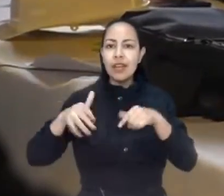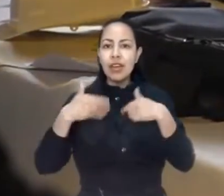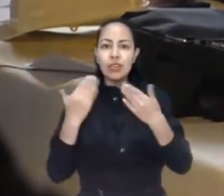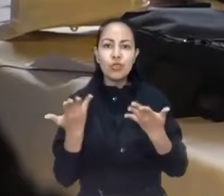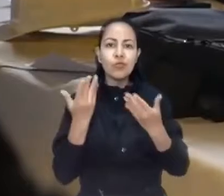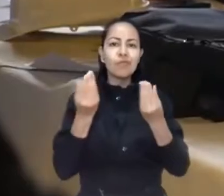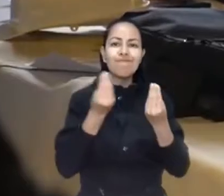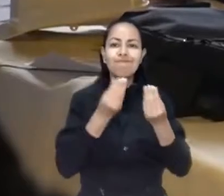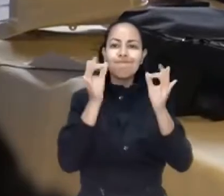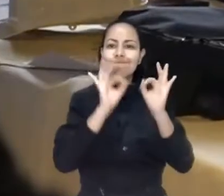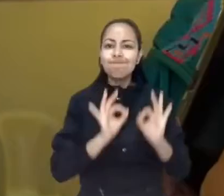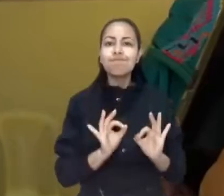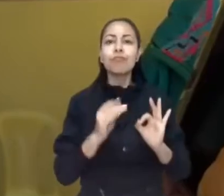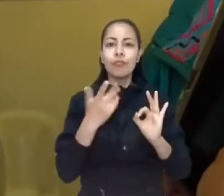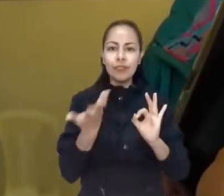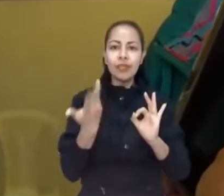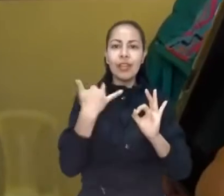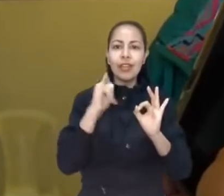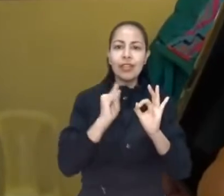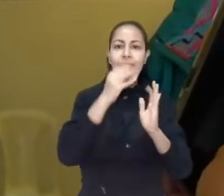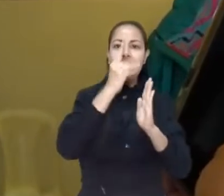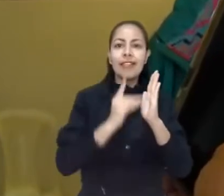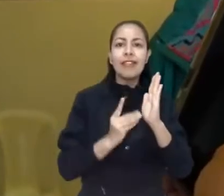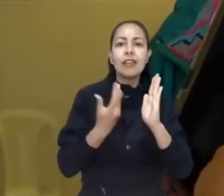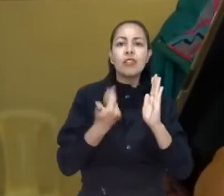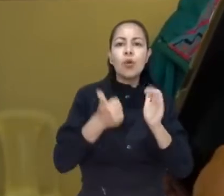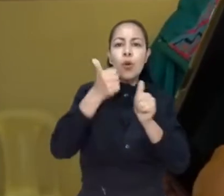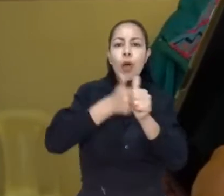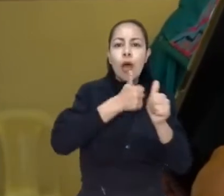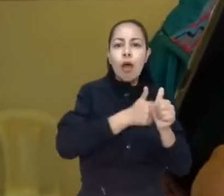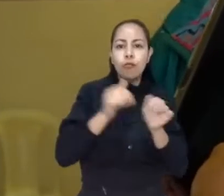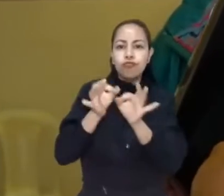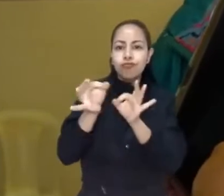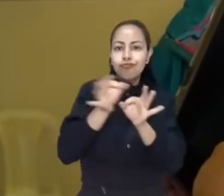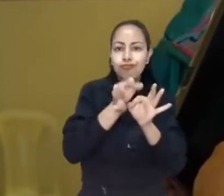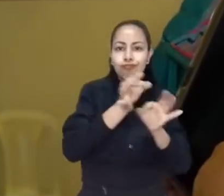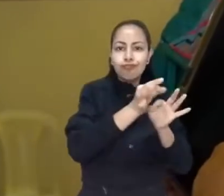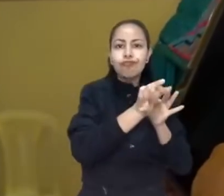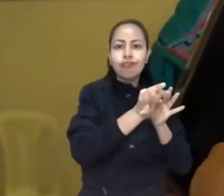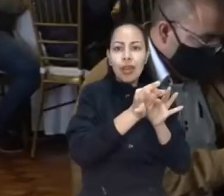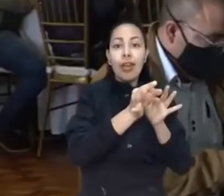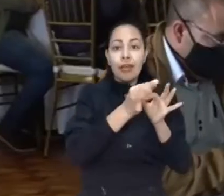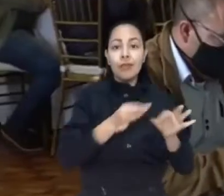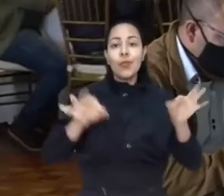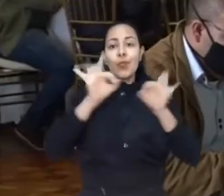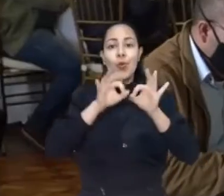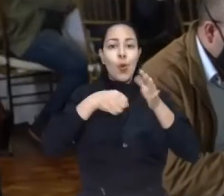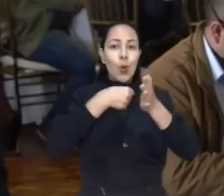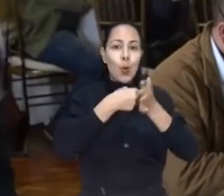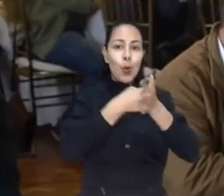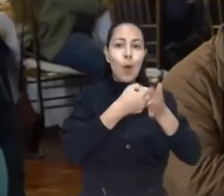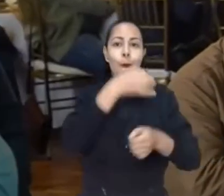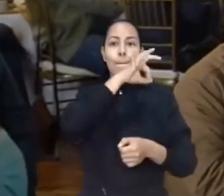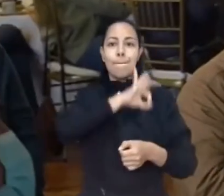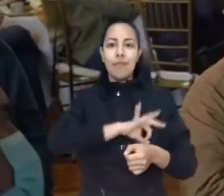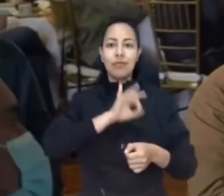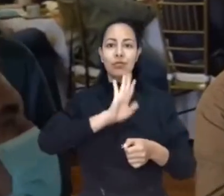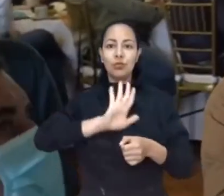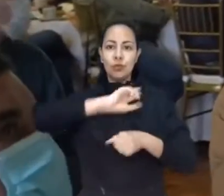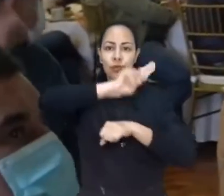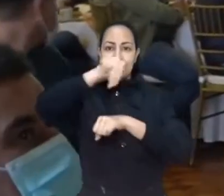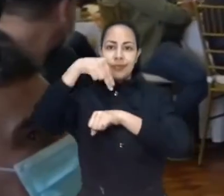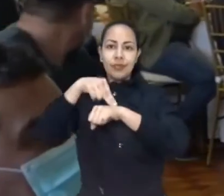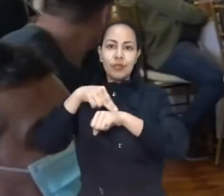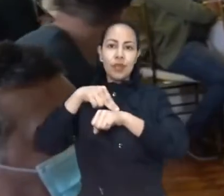definida, se tendrán los datos para cada uno de los municipios, de tal manera que lo que hemos insistido es que este beneficio, que es de